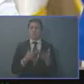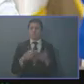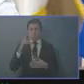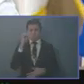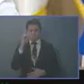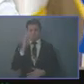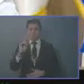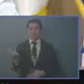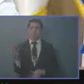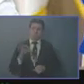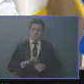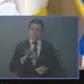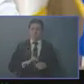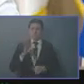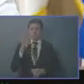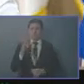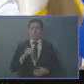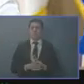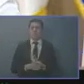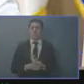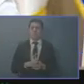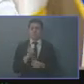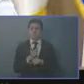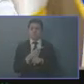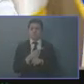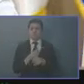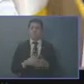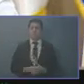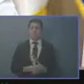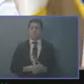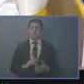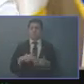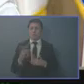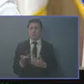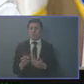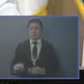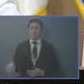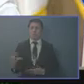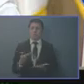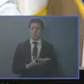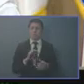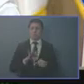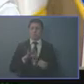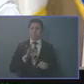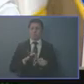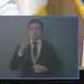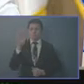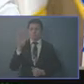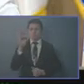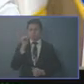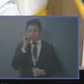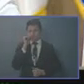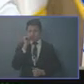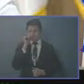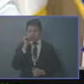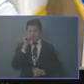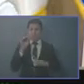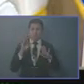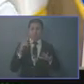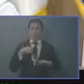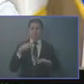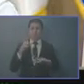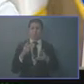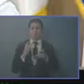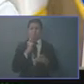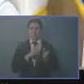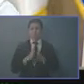la palabra, el uso de la palabra, 1 minuto después de que eso haya ocurrido. Pero sí pido